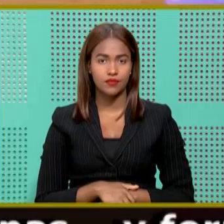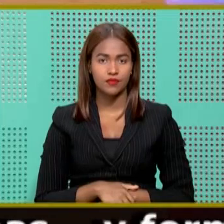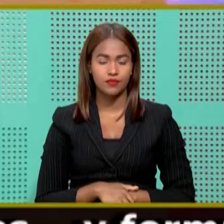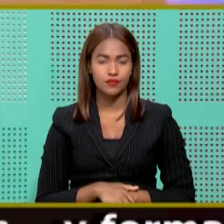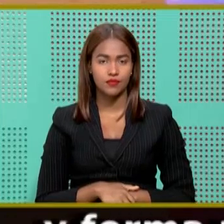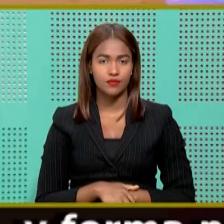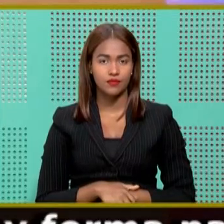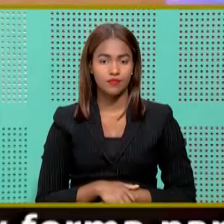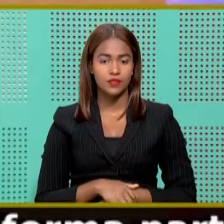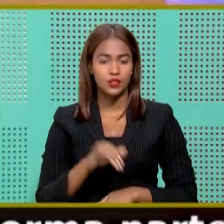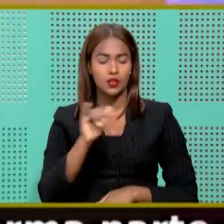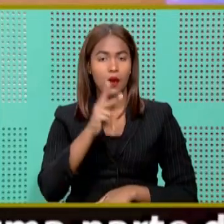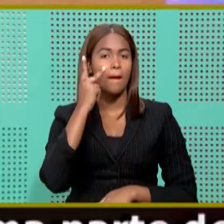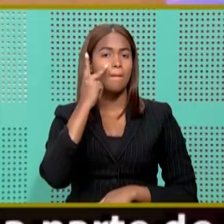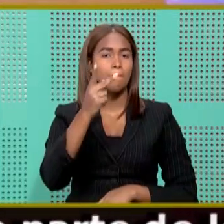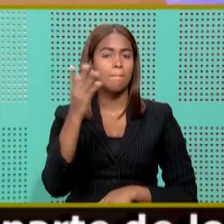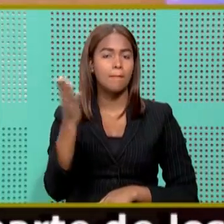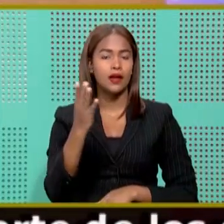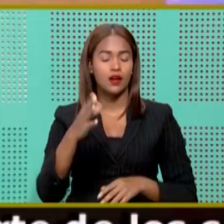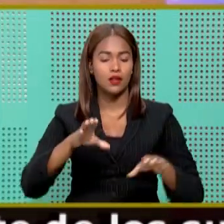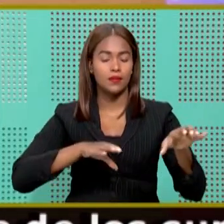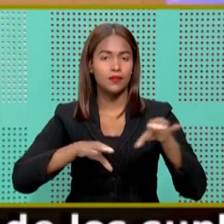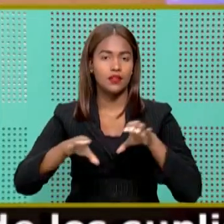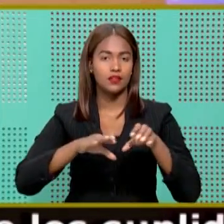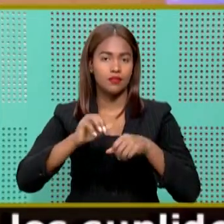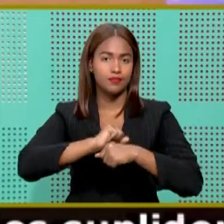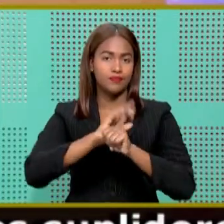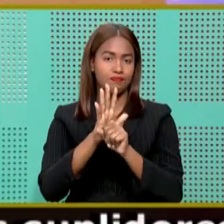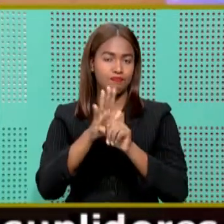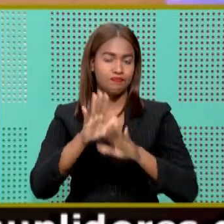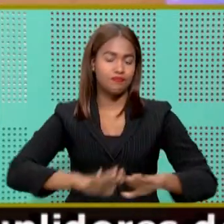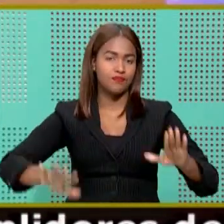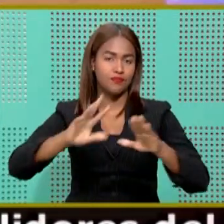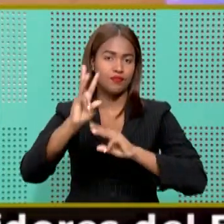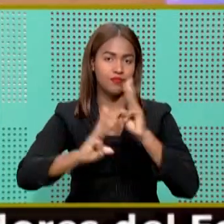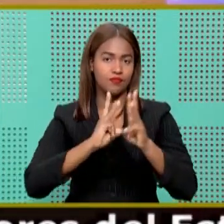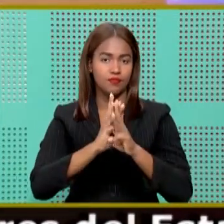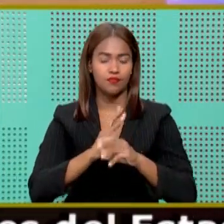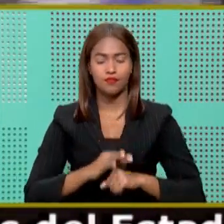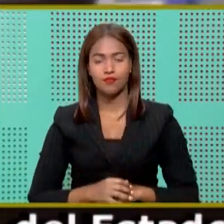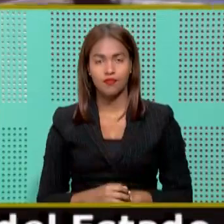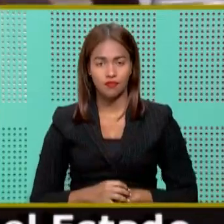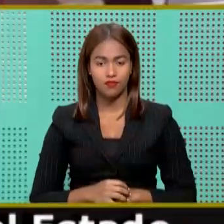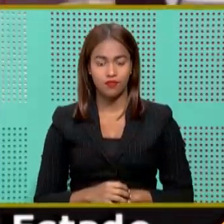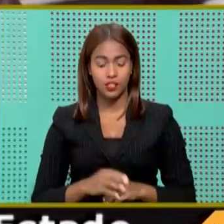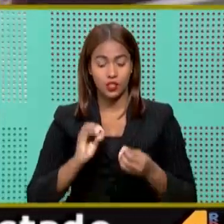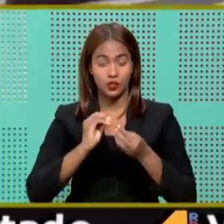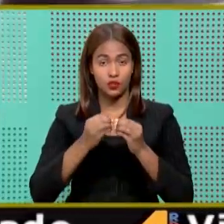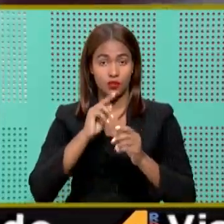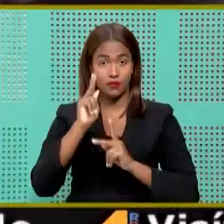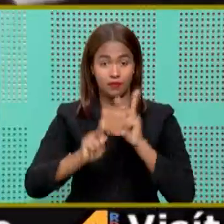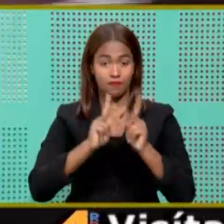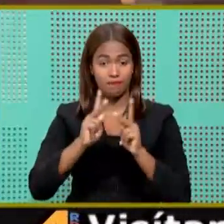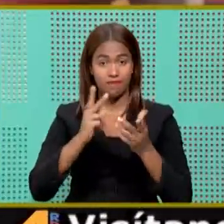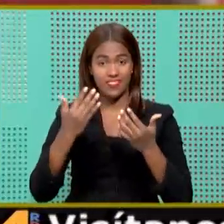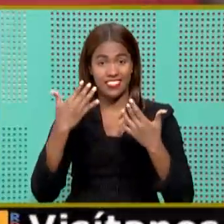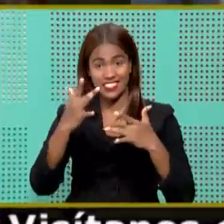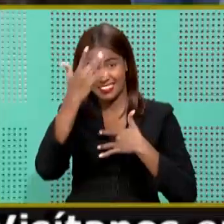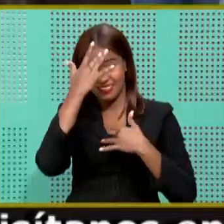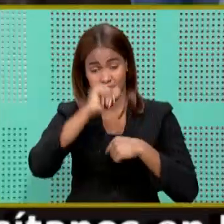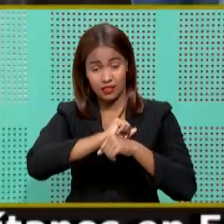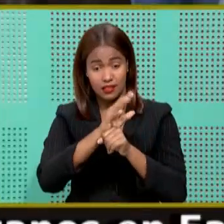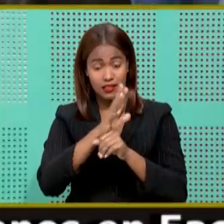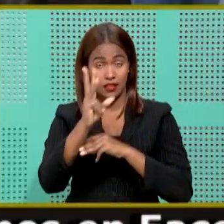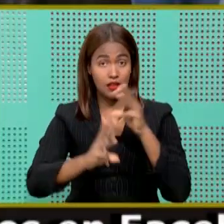Ahí lo escucharon. Bien, ahora veamos un panorama del comportamiento del coronavirus en todo el mundo. El número de casos confirmados de coronavirus